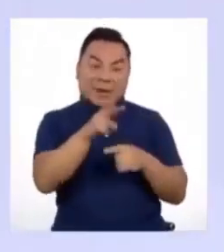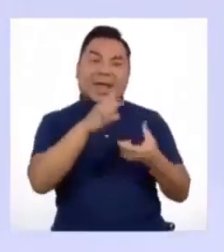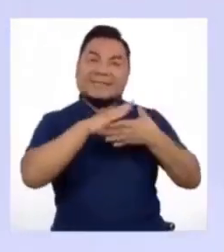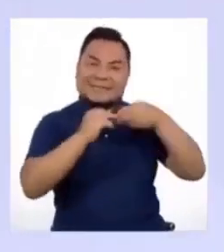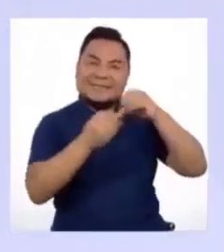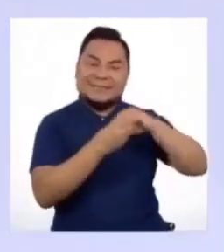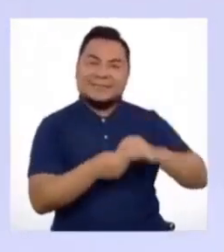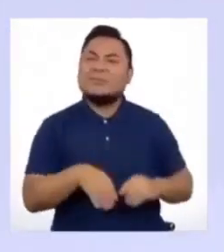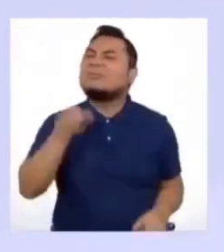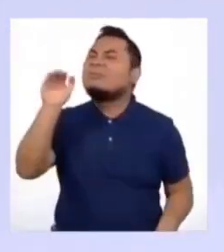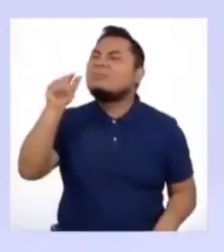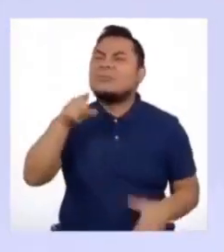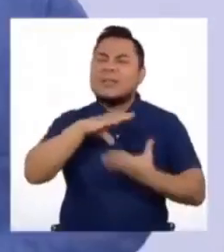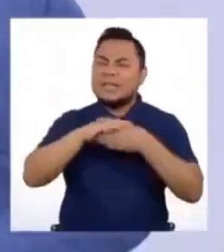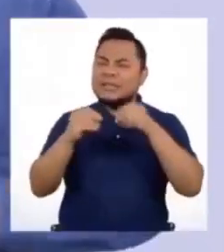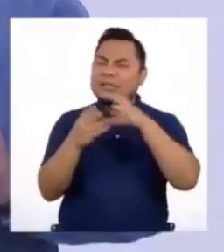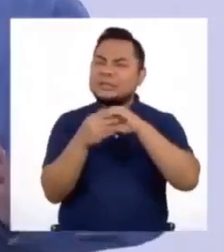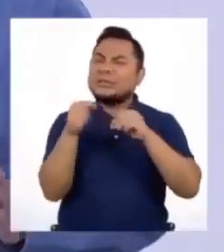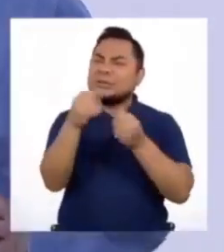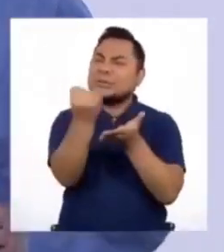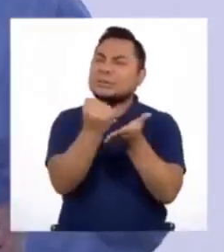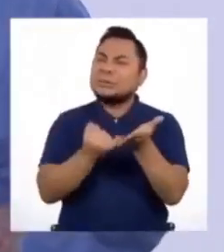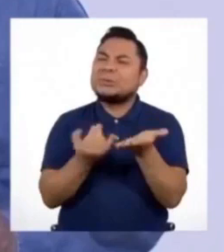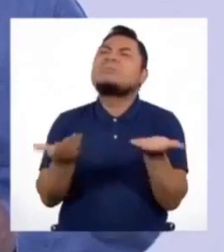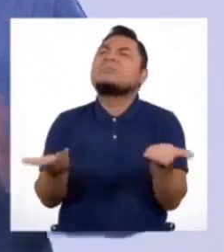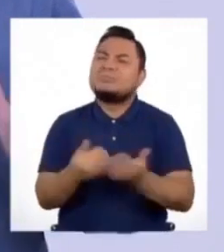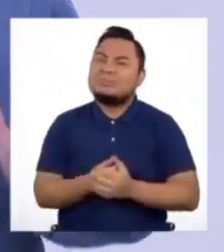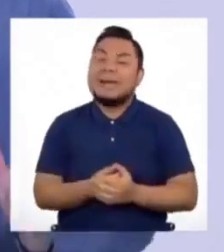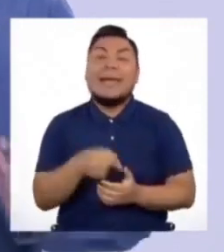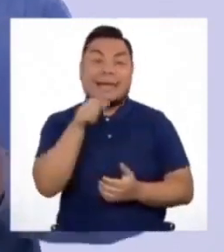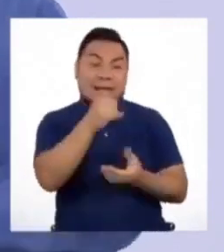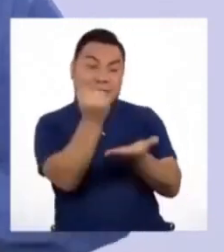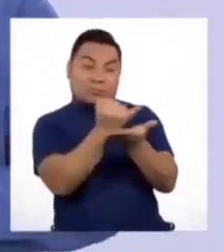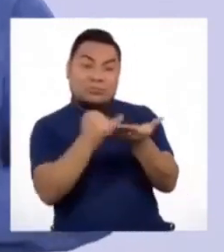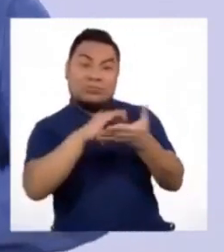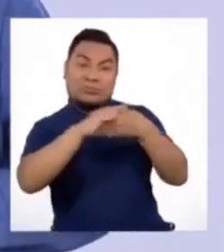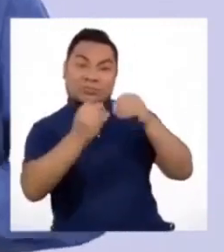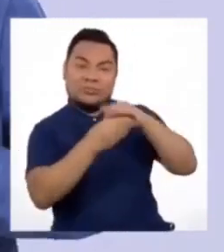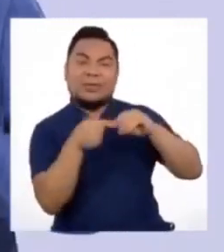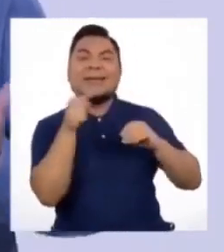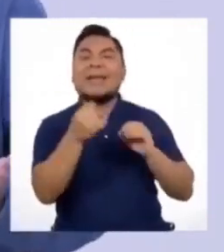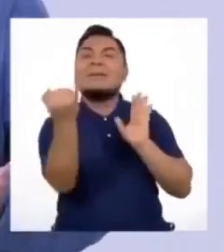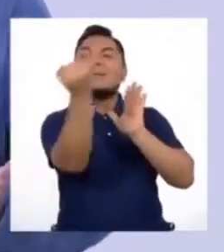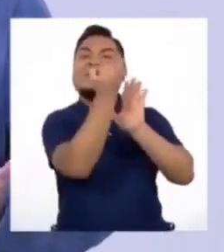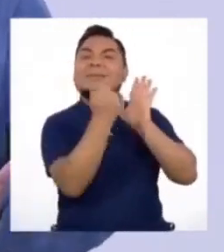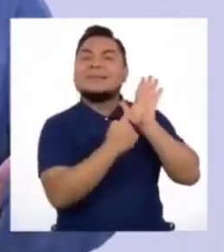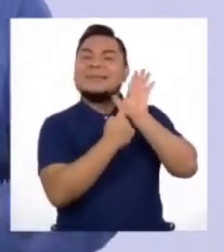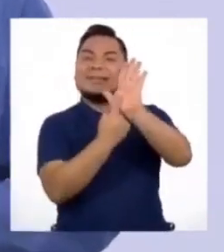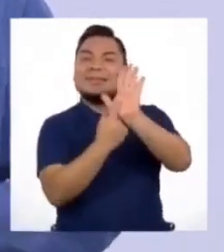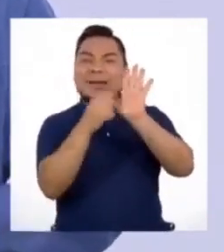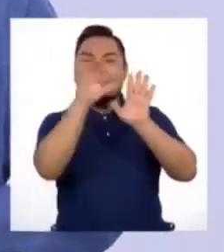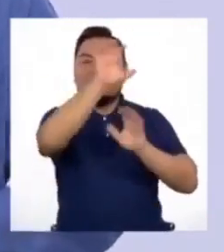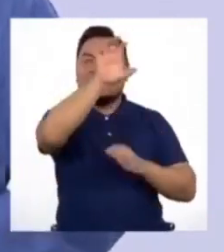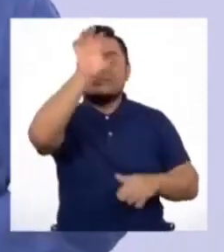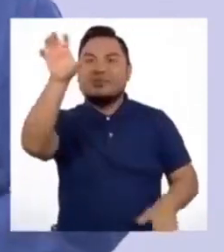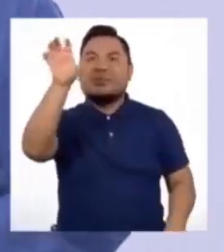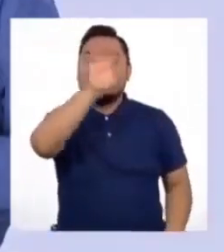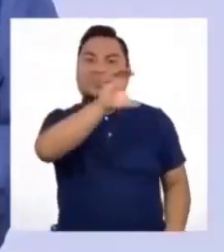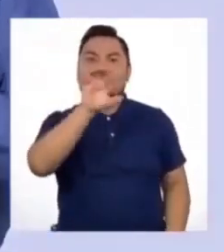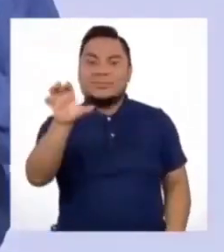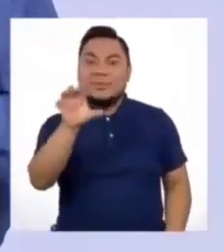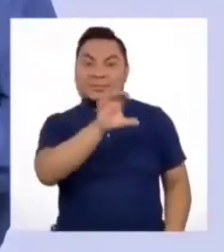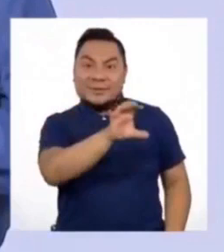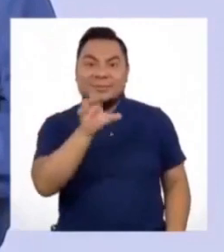Profe, ¿y qué son las historietas? Las historietas son secuencias de imágenes que que se presentan en cuadros llamados